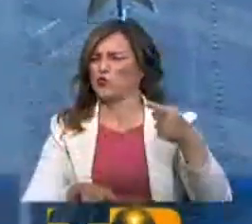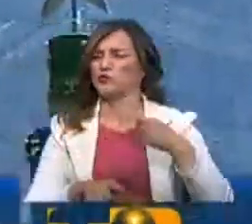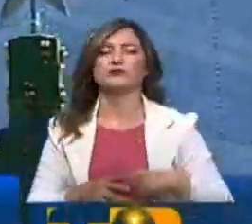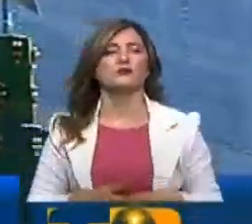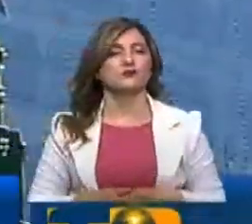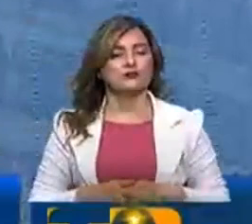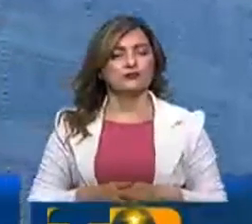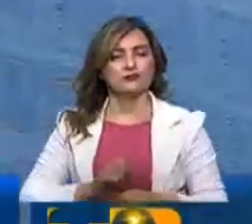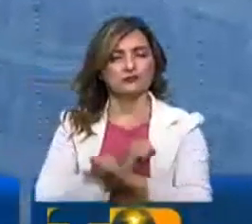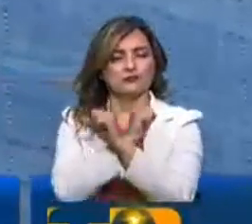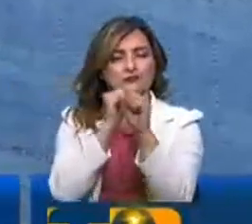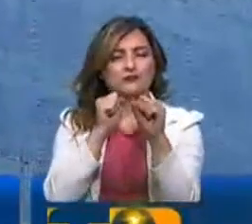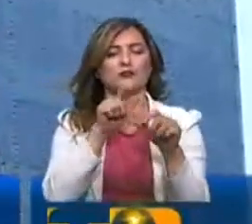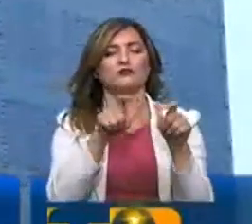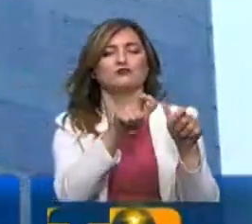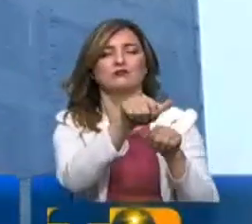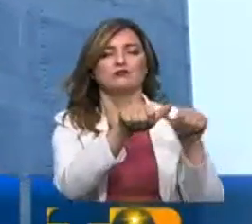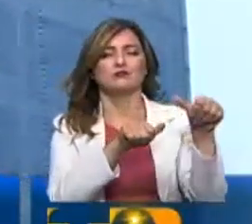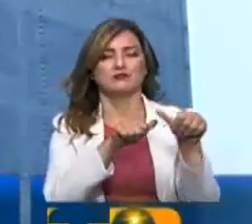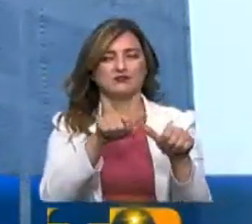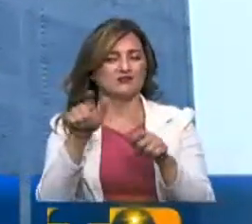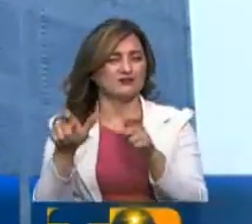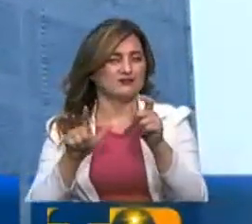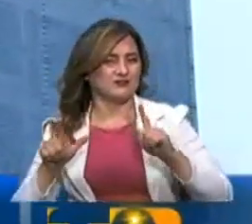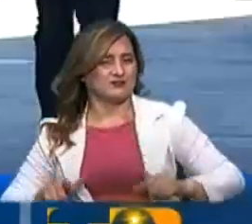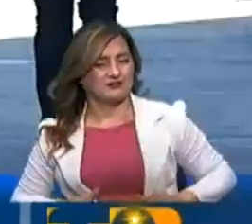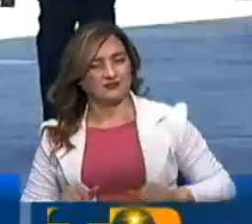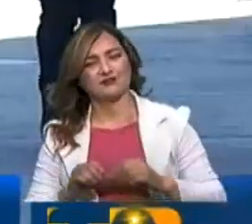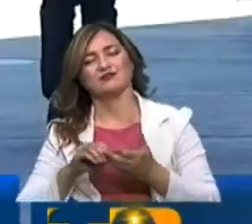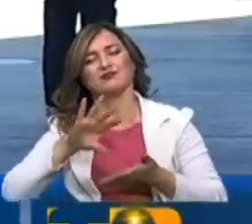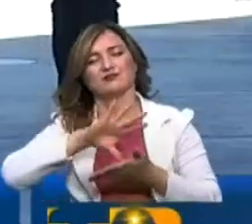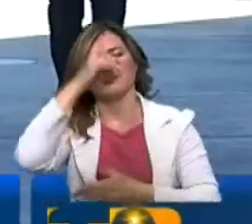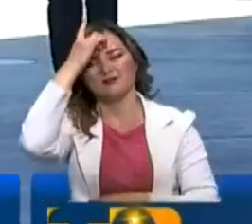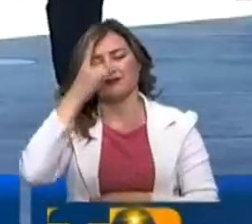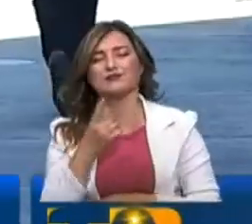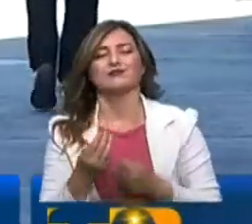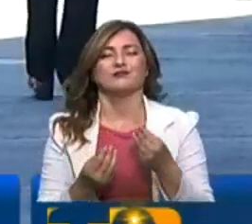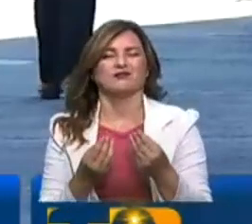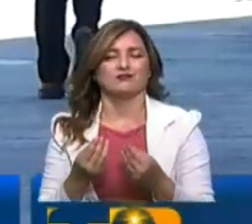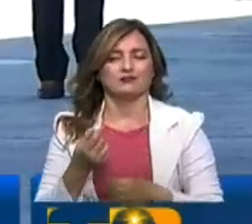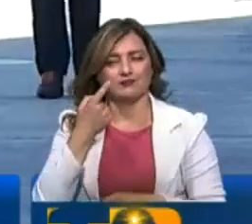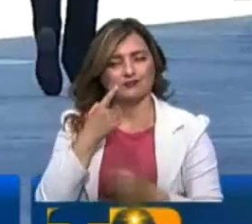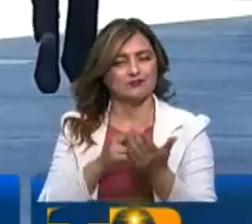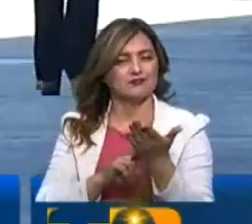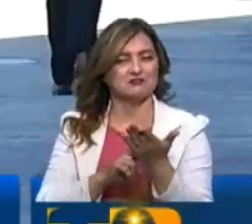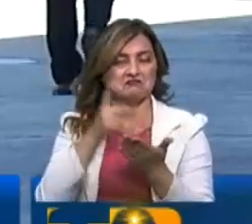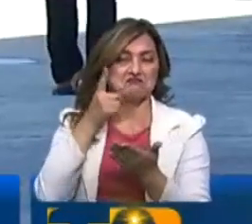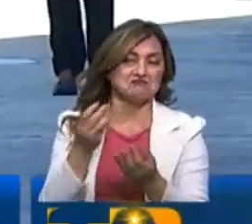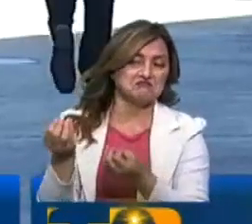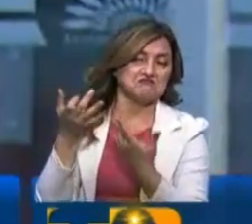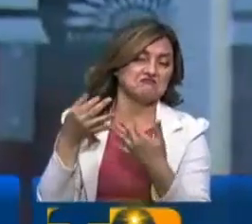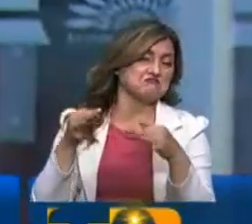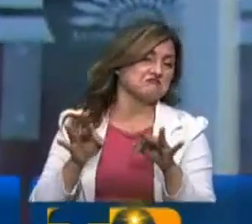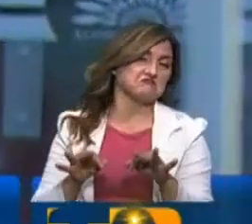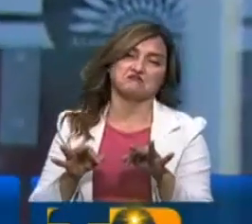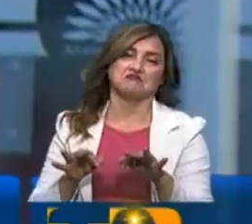administrativo y de salud de la Asamblea mantuvieron reuniones para definir una postura sobre esta situación. Sin embargo, aún no hay un pronunciamiento oficial desde